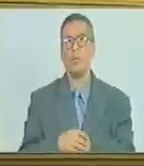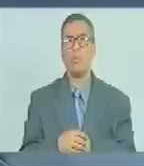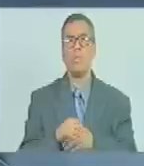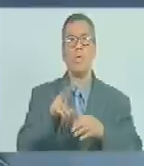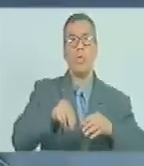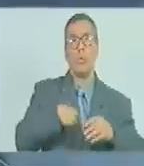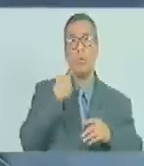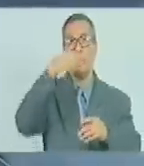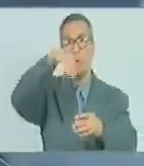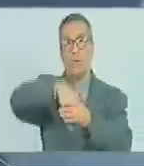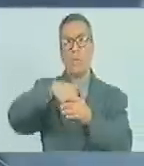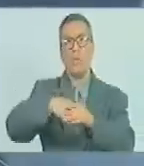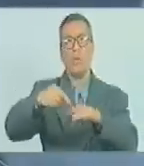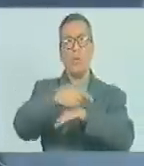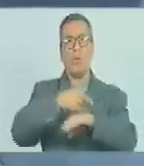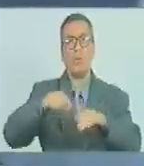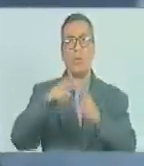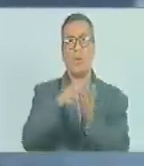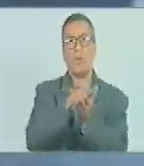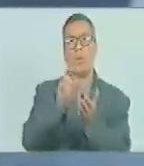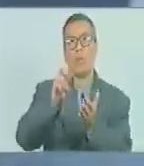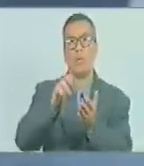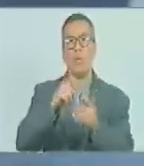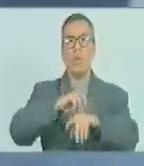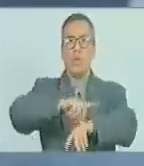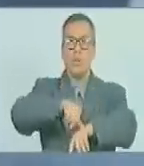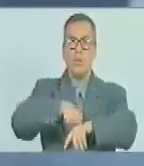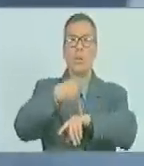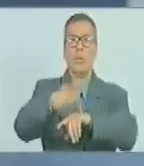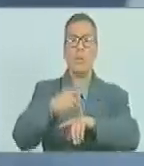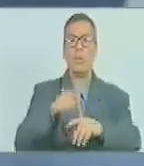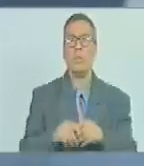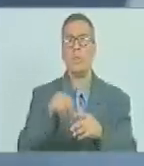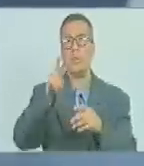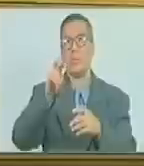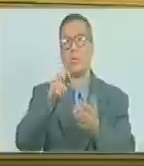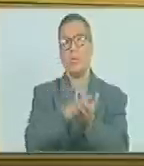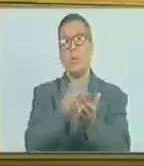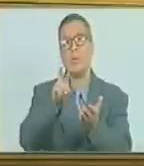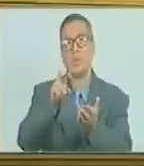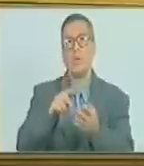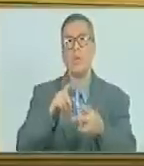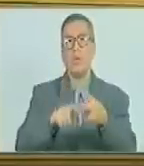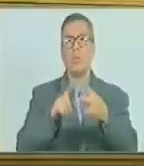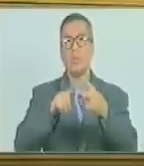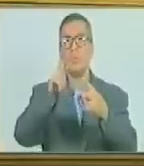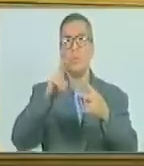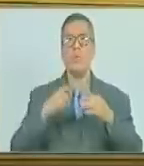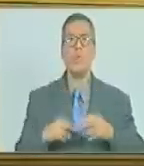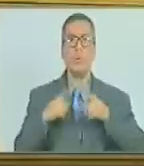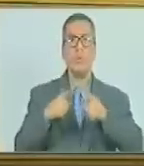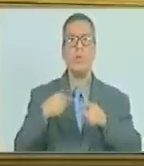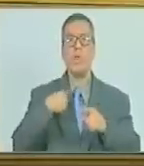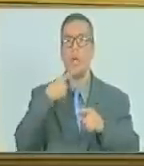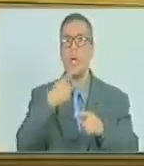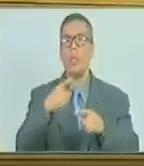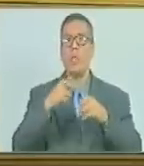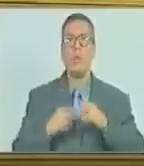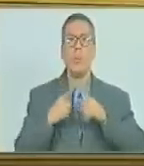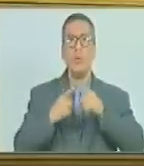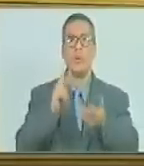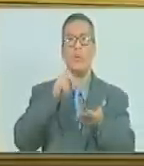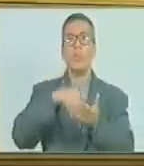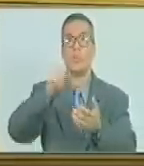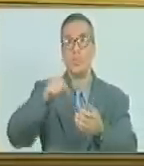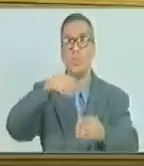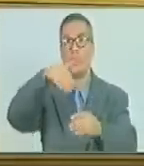pudimos contarle los votos al gobernador de Nueva Esparta, vamos a postergar la elección del gobernador de Nueva Esparta. Y en la segunda vez decimos, esta vez parece que la gente